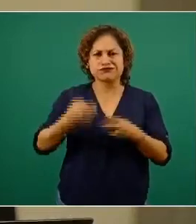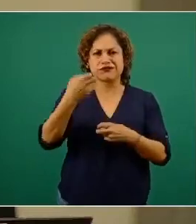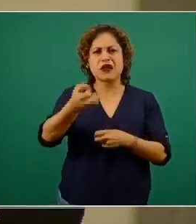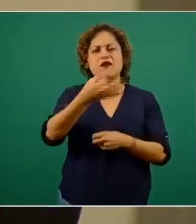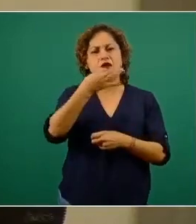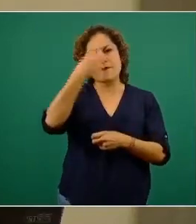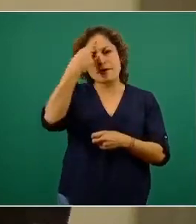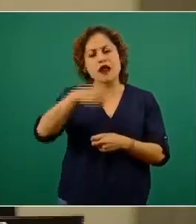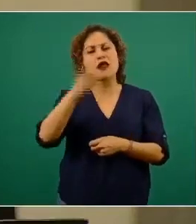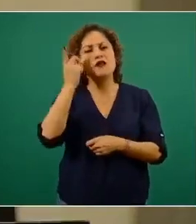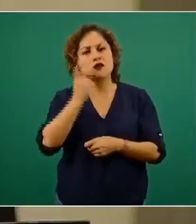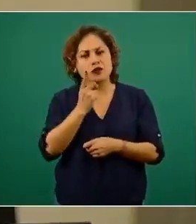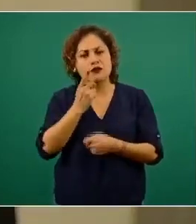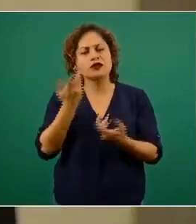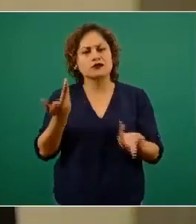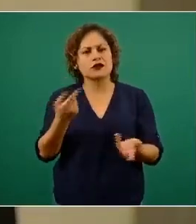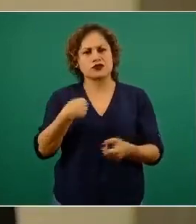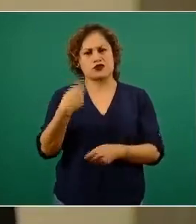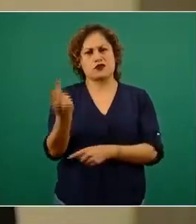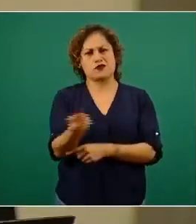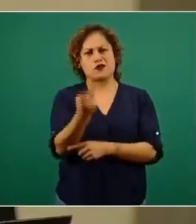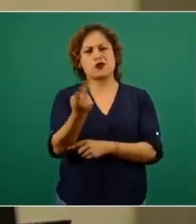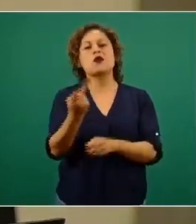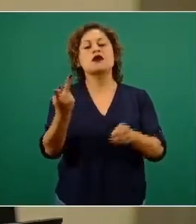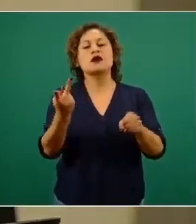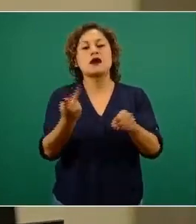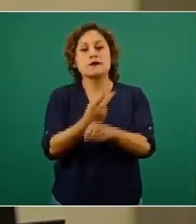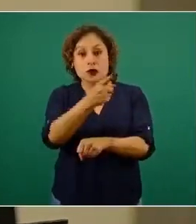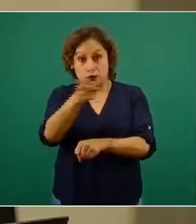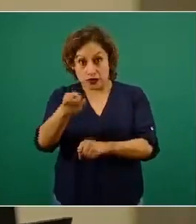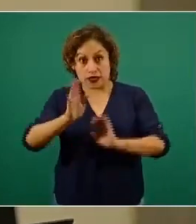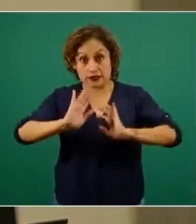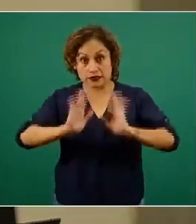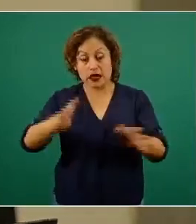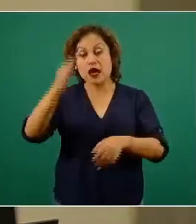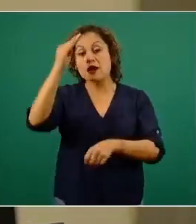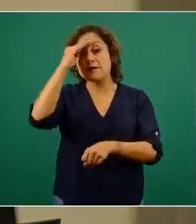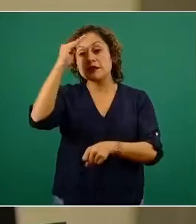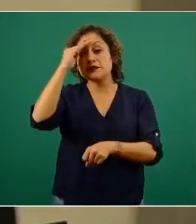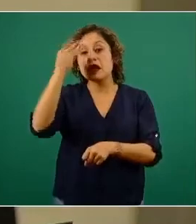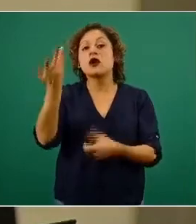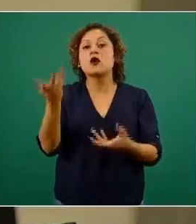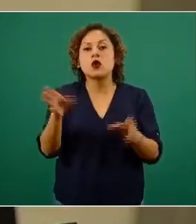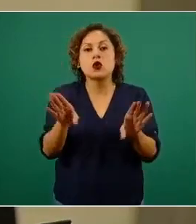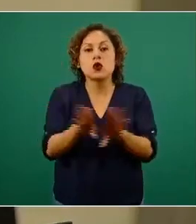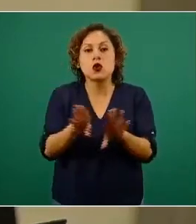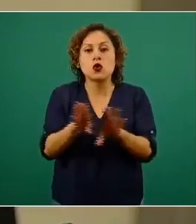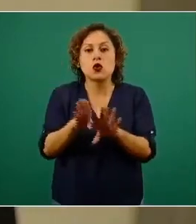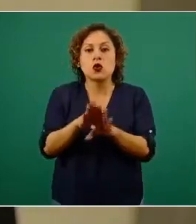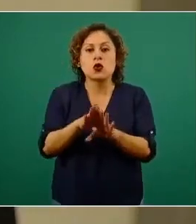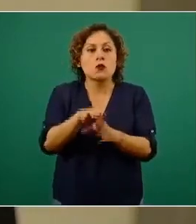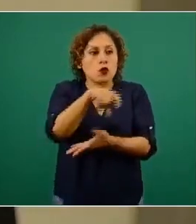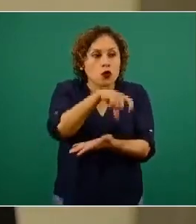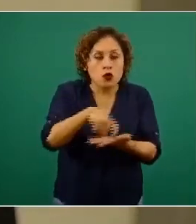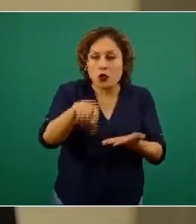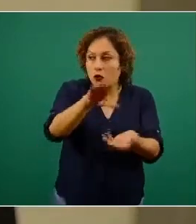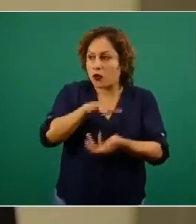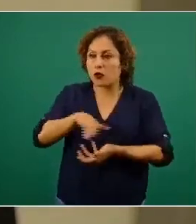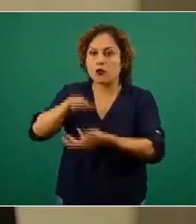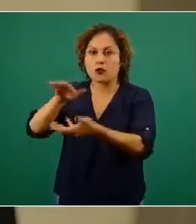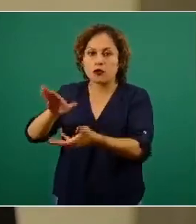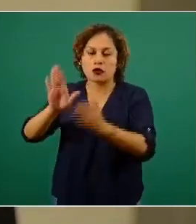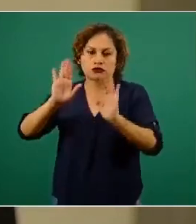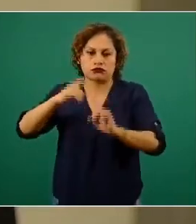dos cosas, ¿no? Una, si hay algún plan alternativo para la escasez de estos anestésicos, que entiendo que es un